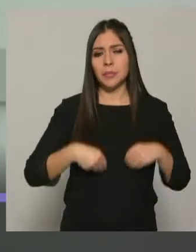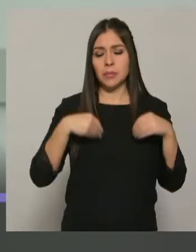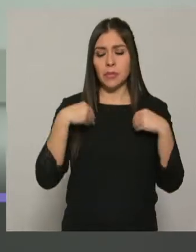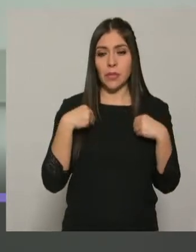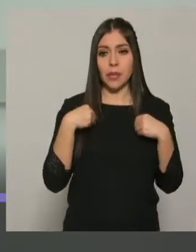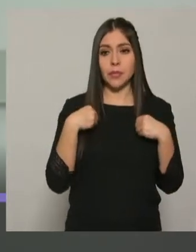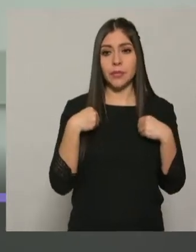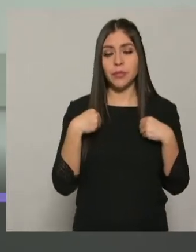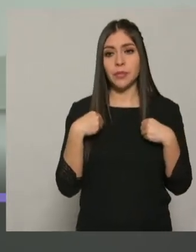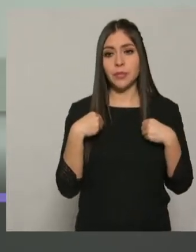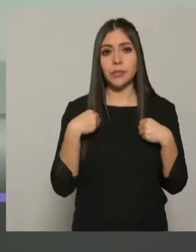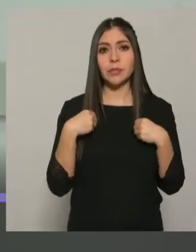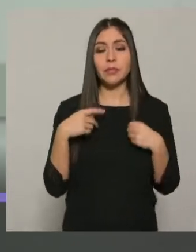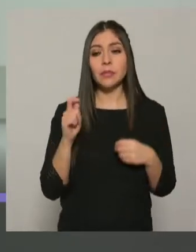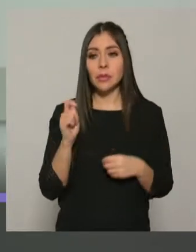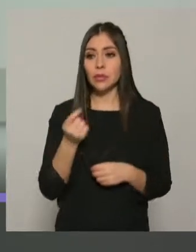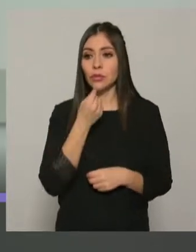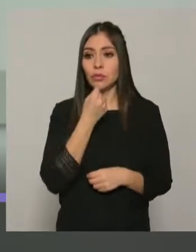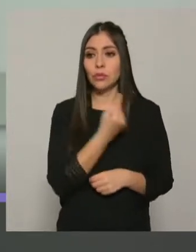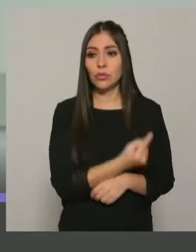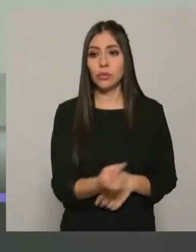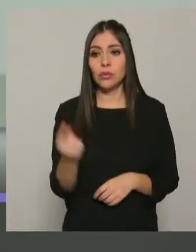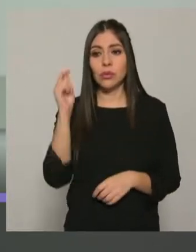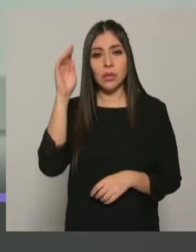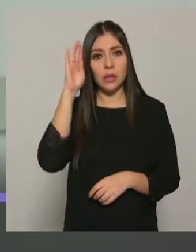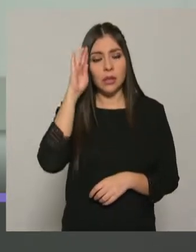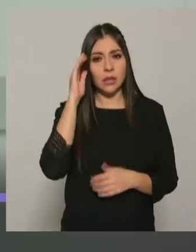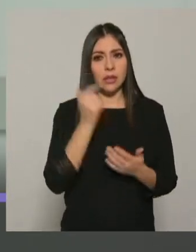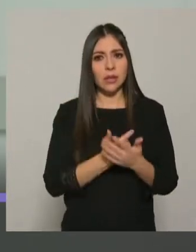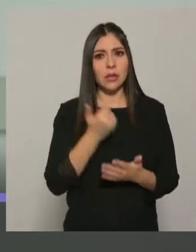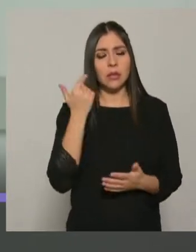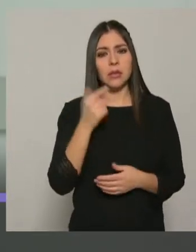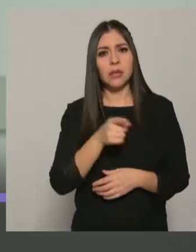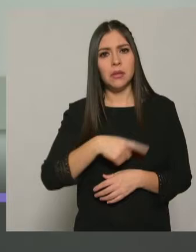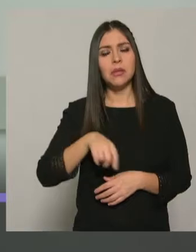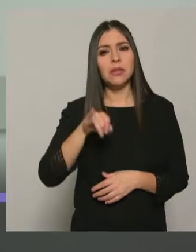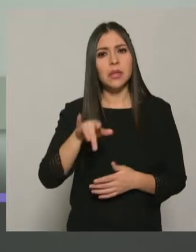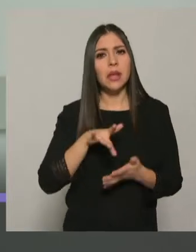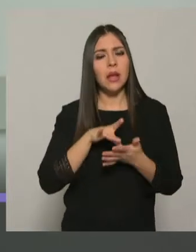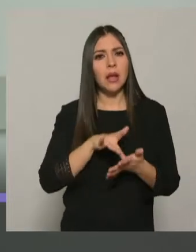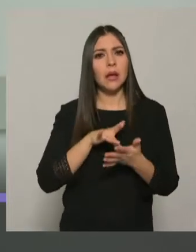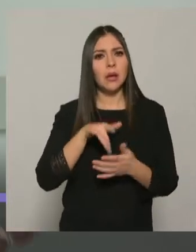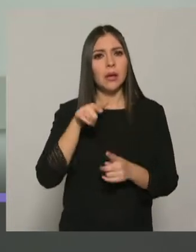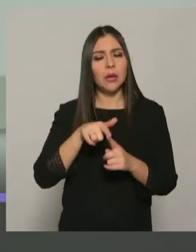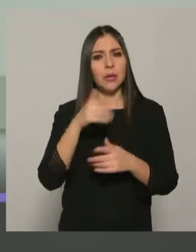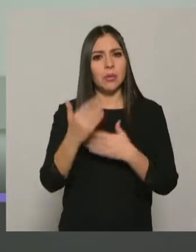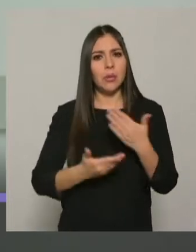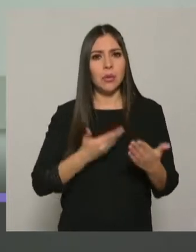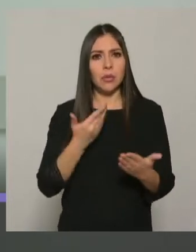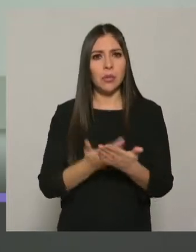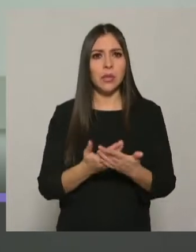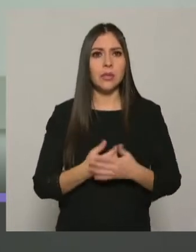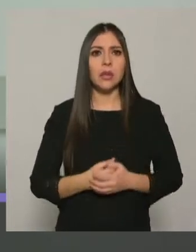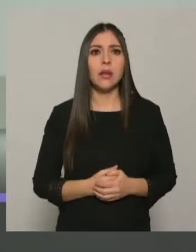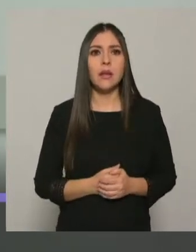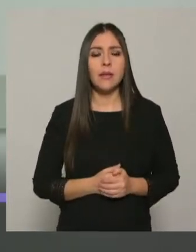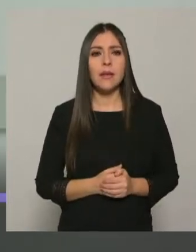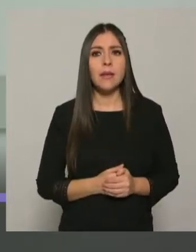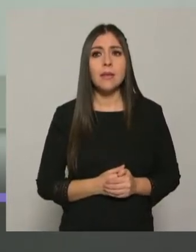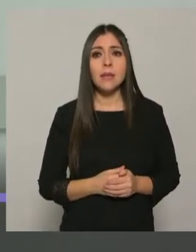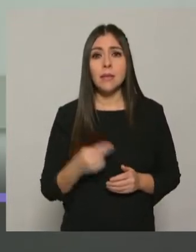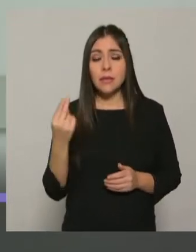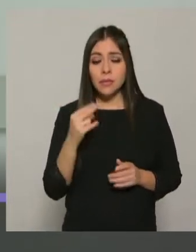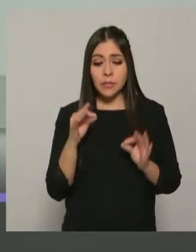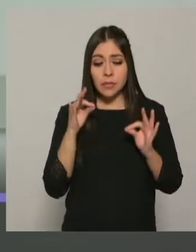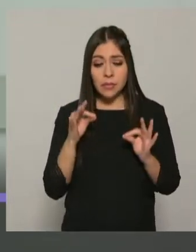viene siendo estas infancias tan brutales, pues sí estamos apoyando esta iniciativa, ¿no? Que necesita perfeccionarse, sí puede